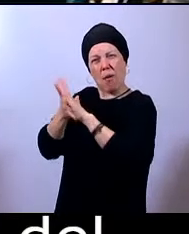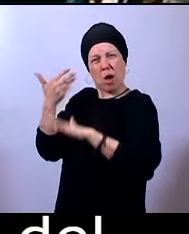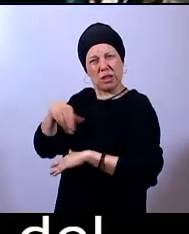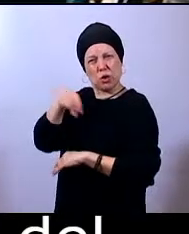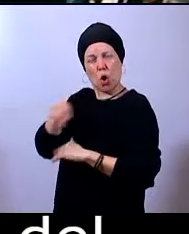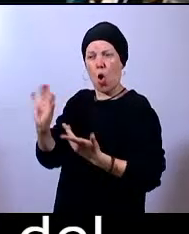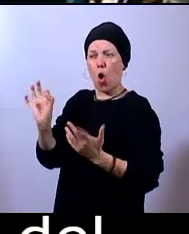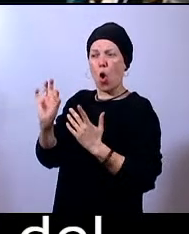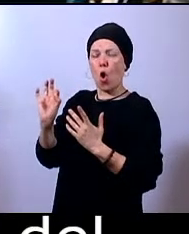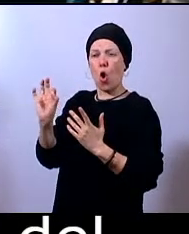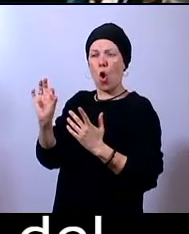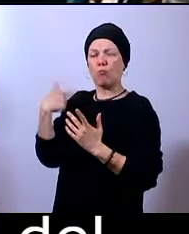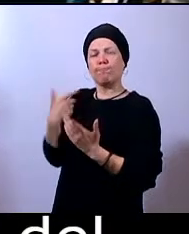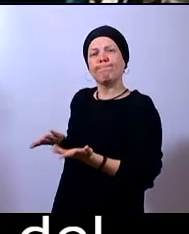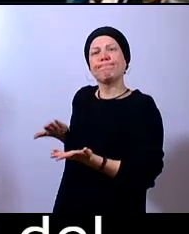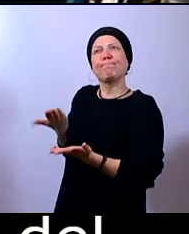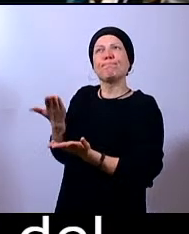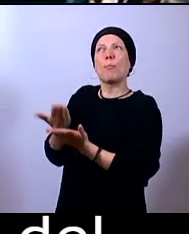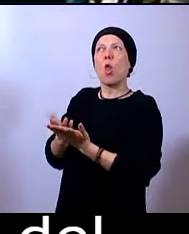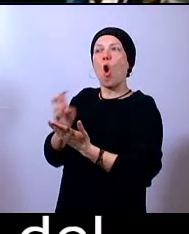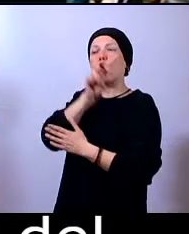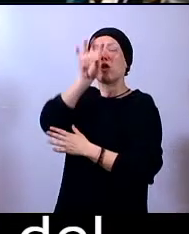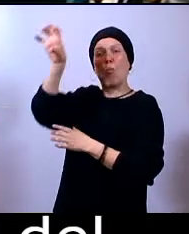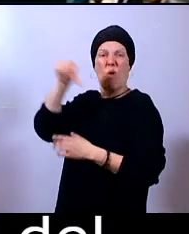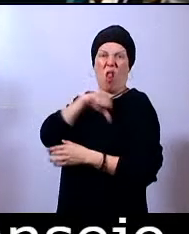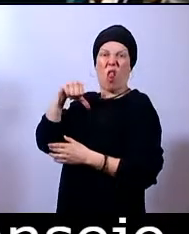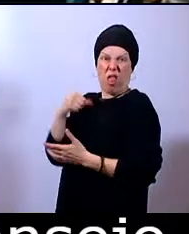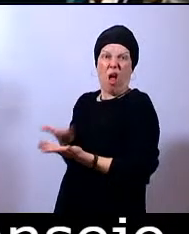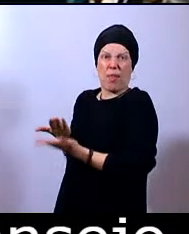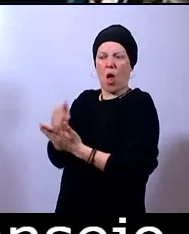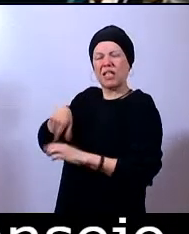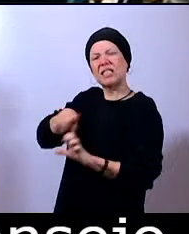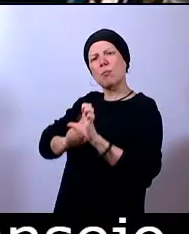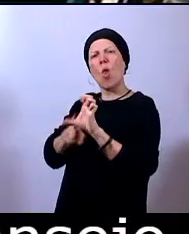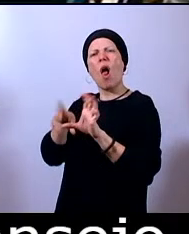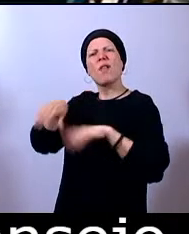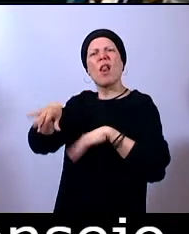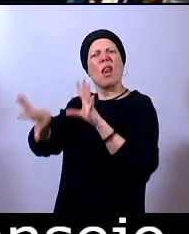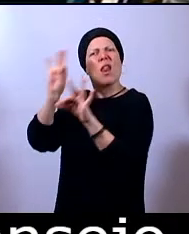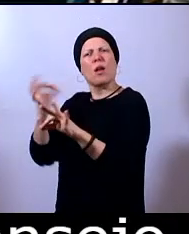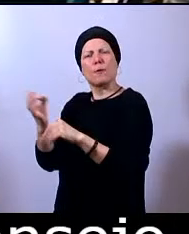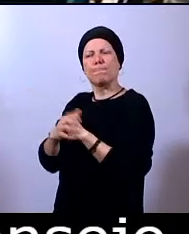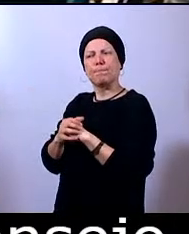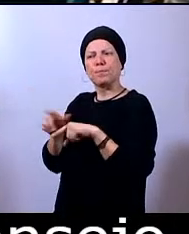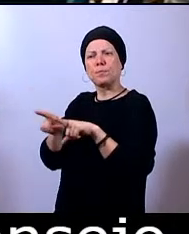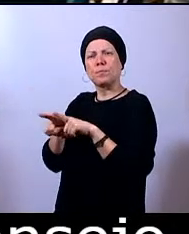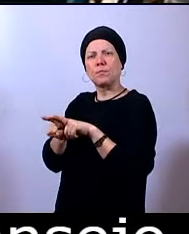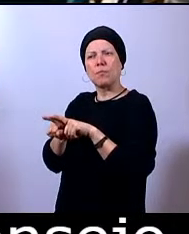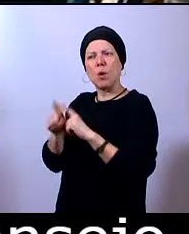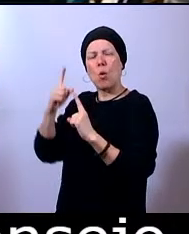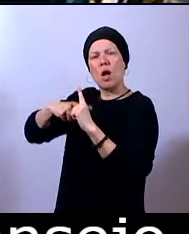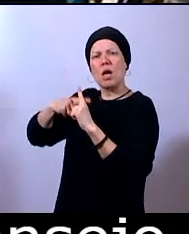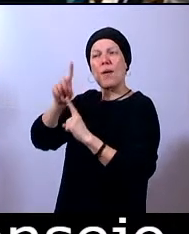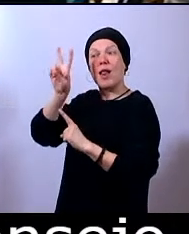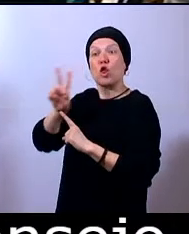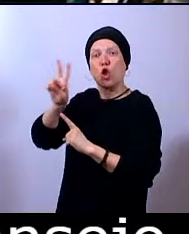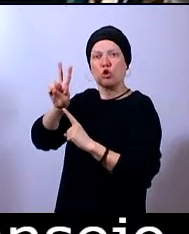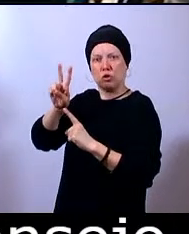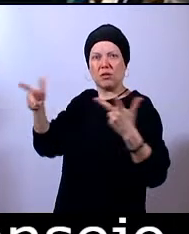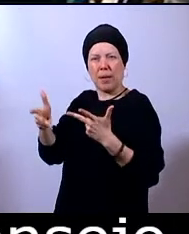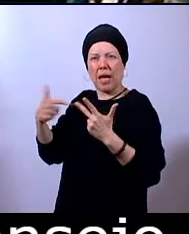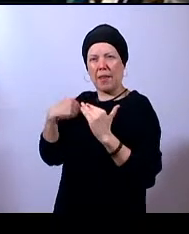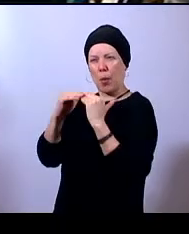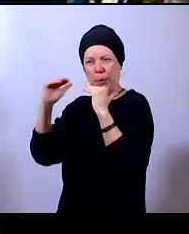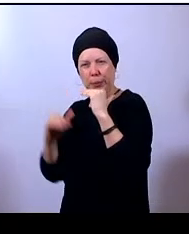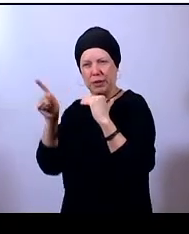como han pedido otras comunidades autónomas, Extremadura ha decidido desescalar y bajar al nivel 2 de emergencias. Gracias.